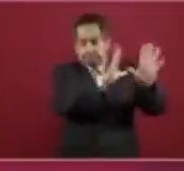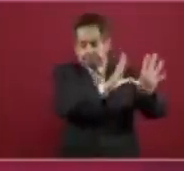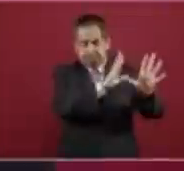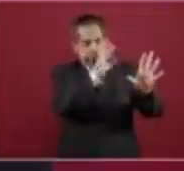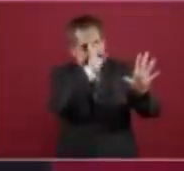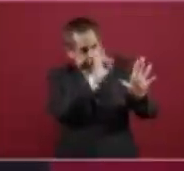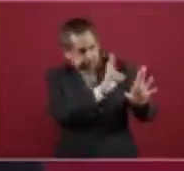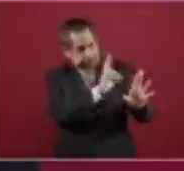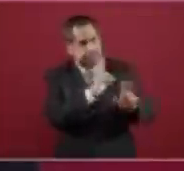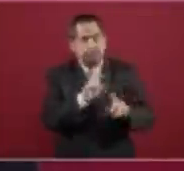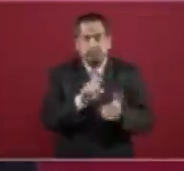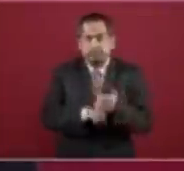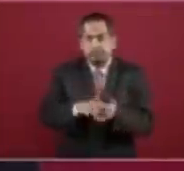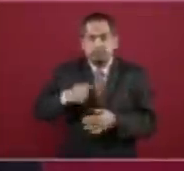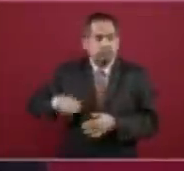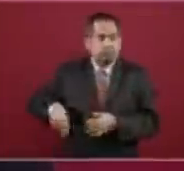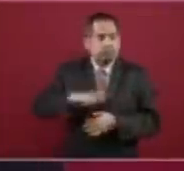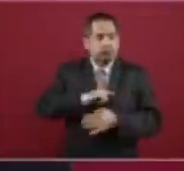pero nosotros